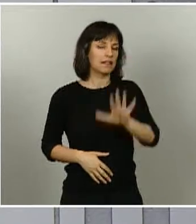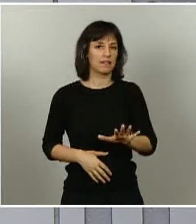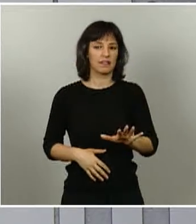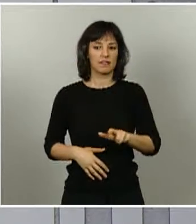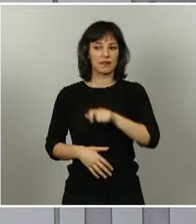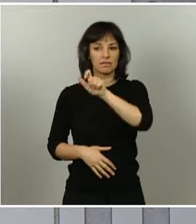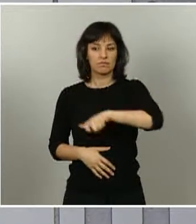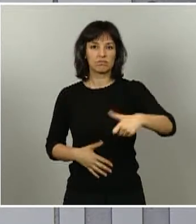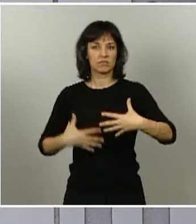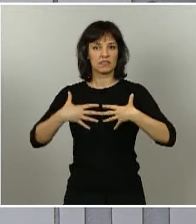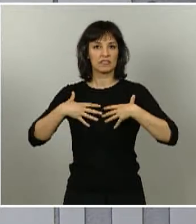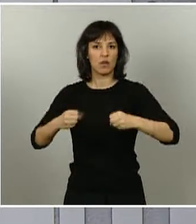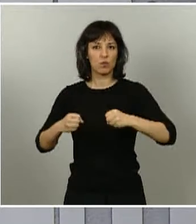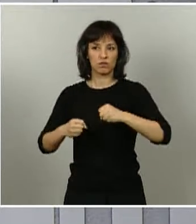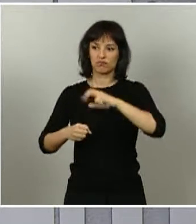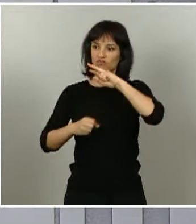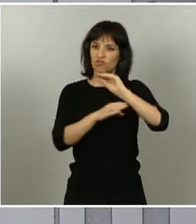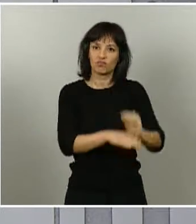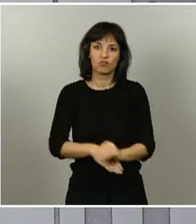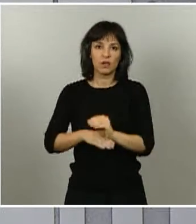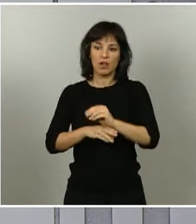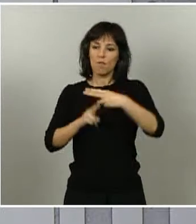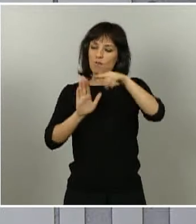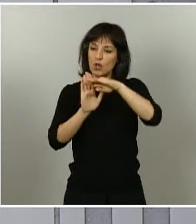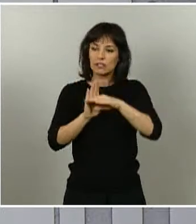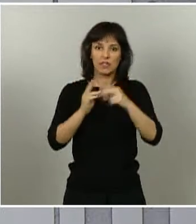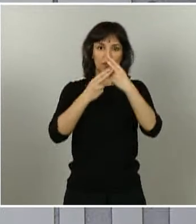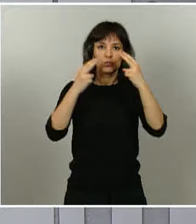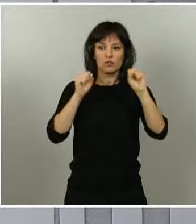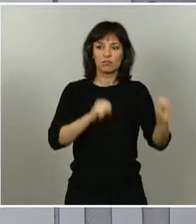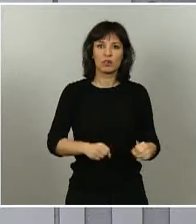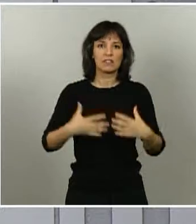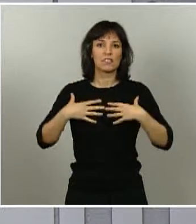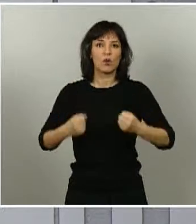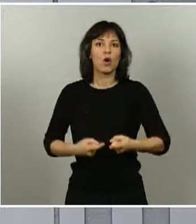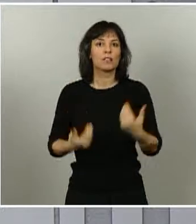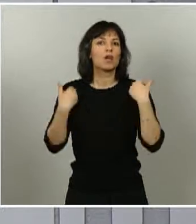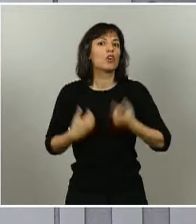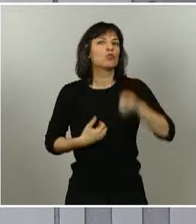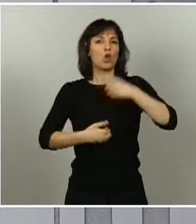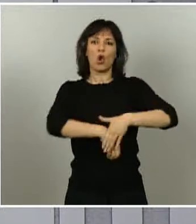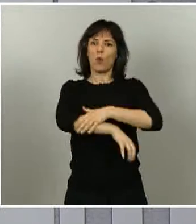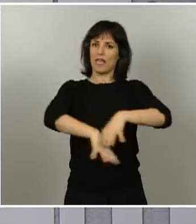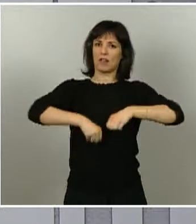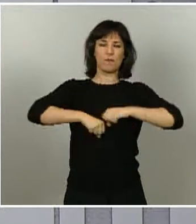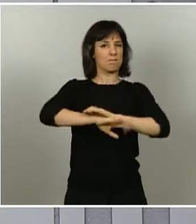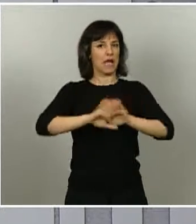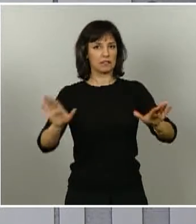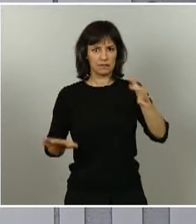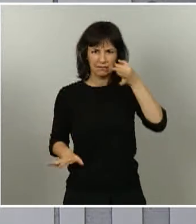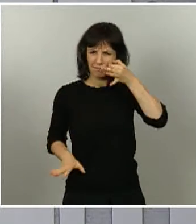públicas de protección de la salud, era exclusivamente una responsabilidad del Gobierno, cosa que es absolutamente falsa.